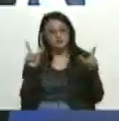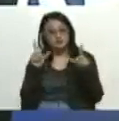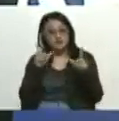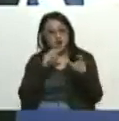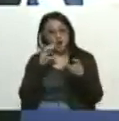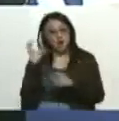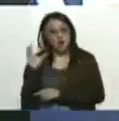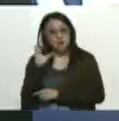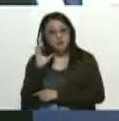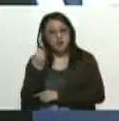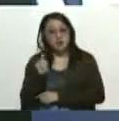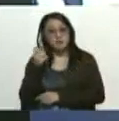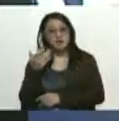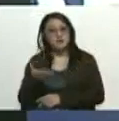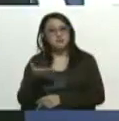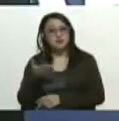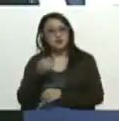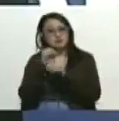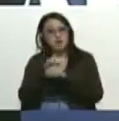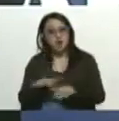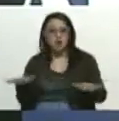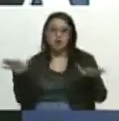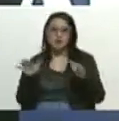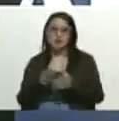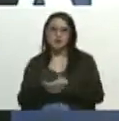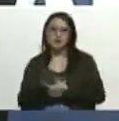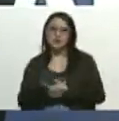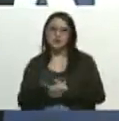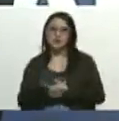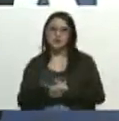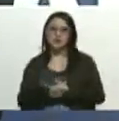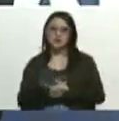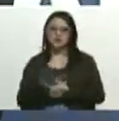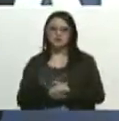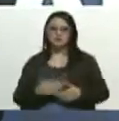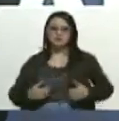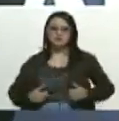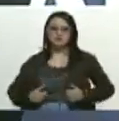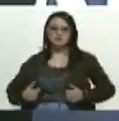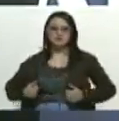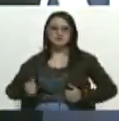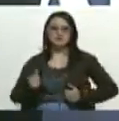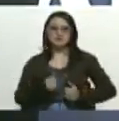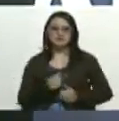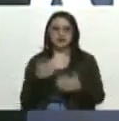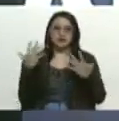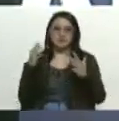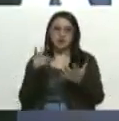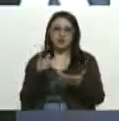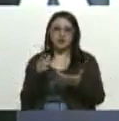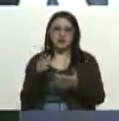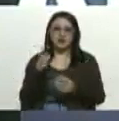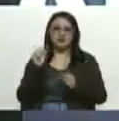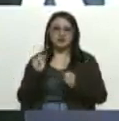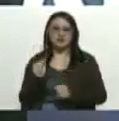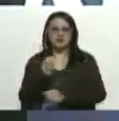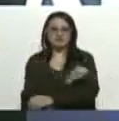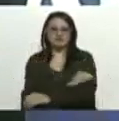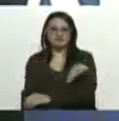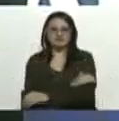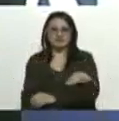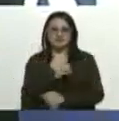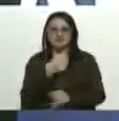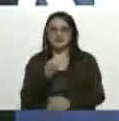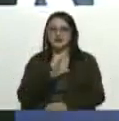los más importantes, los de más difusión, que son medios que aplauden a la extrema derecha colombiana, a la extrema